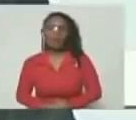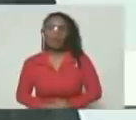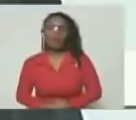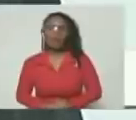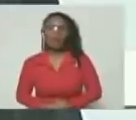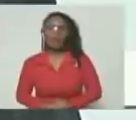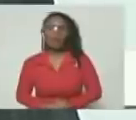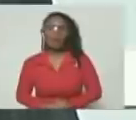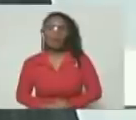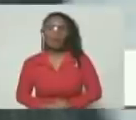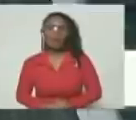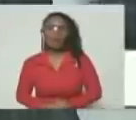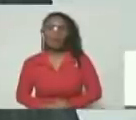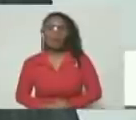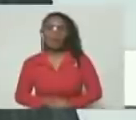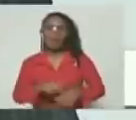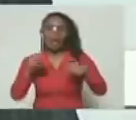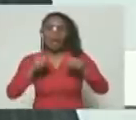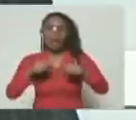En esta comisión